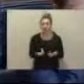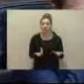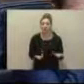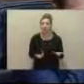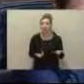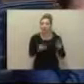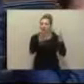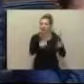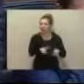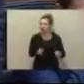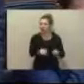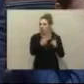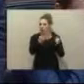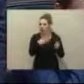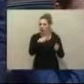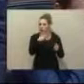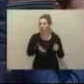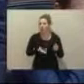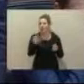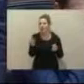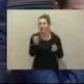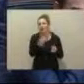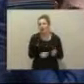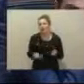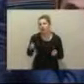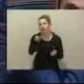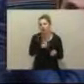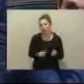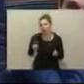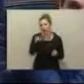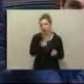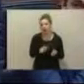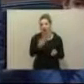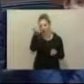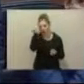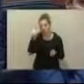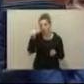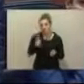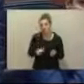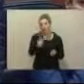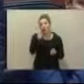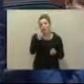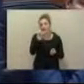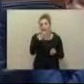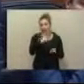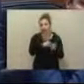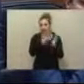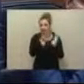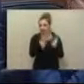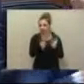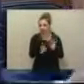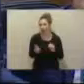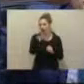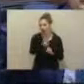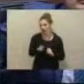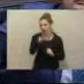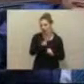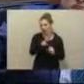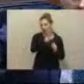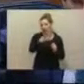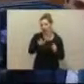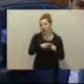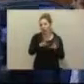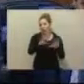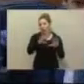A no les importa mucho porque lo importante es repetir insistentemente una misma idea a ver si con esa técnica de la lluvia fina va calando en la gente.